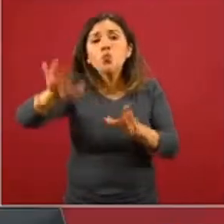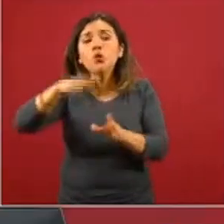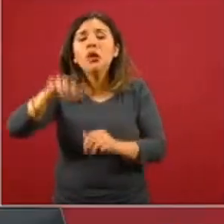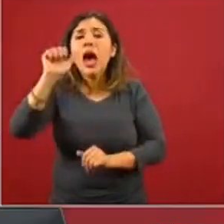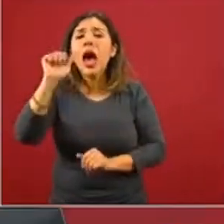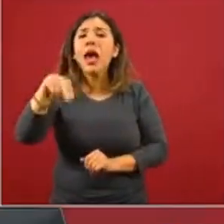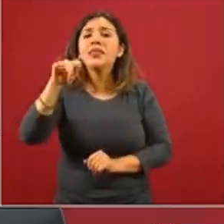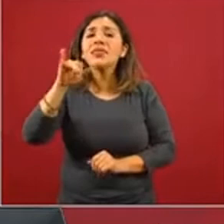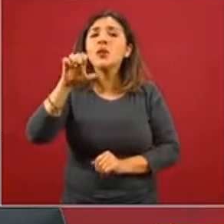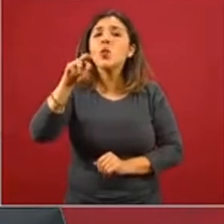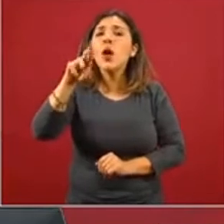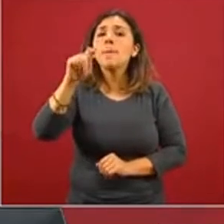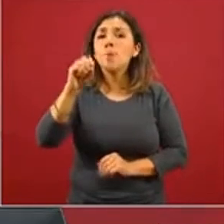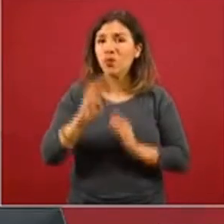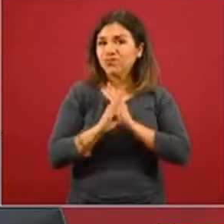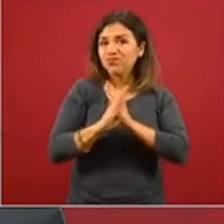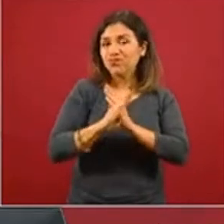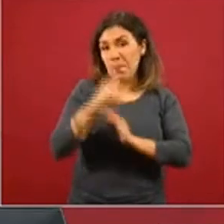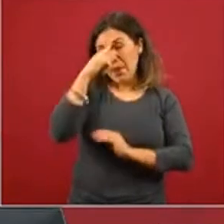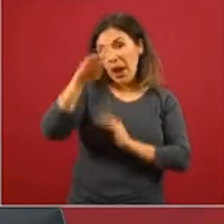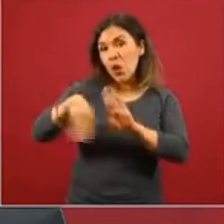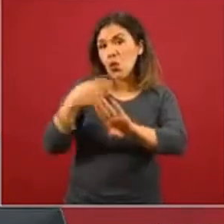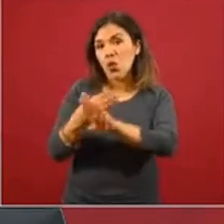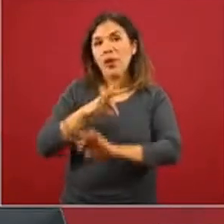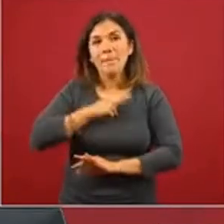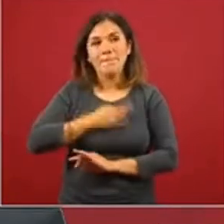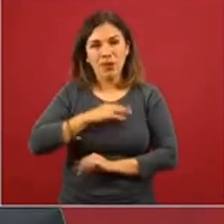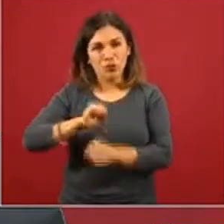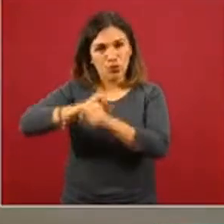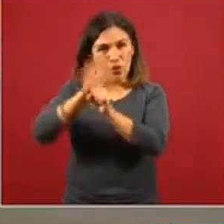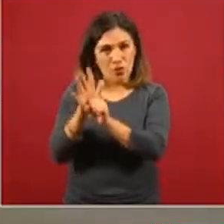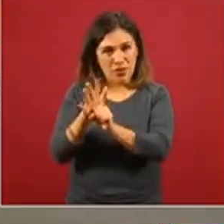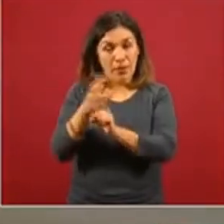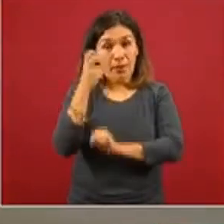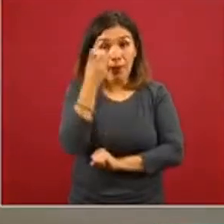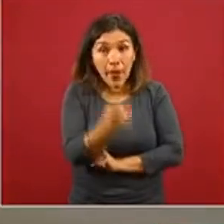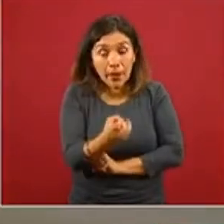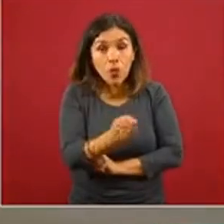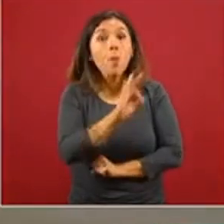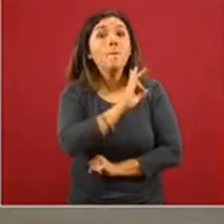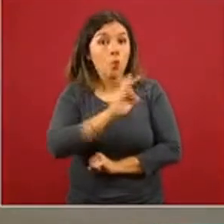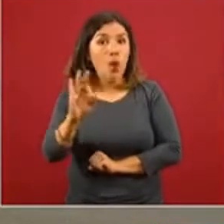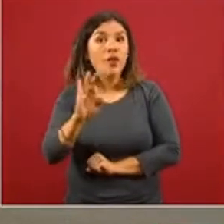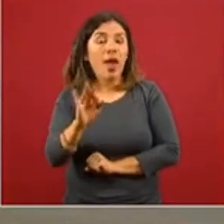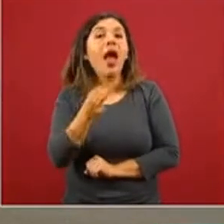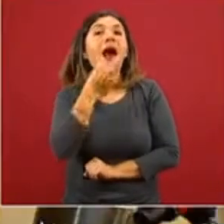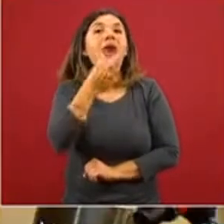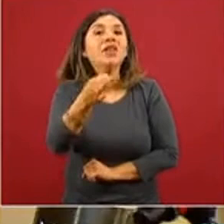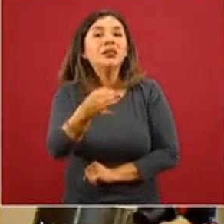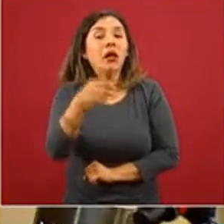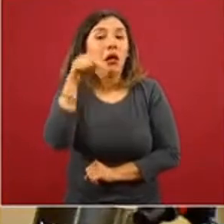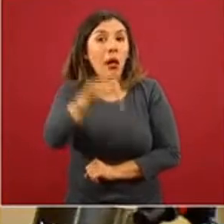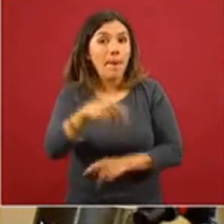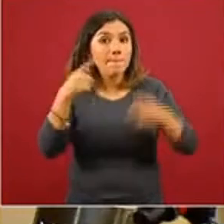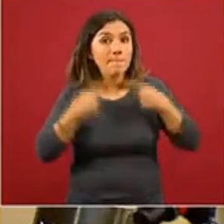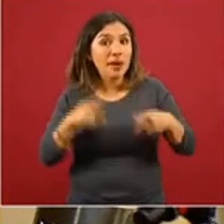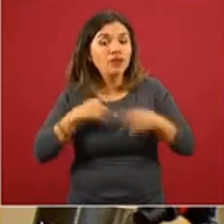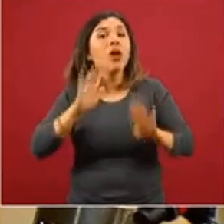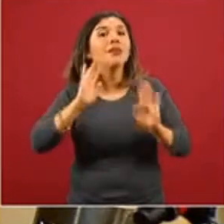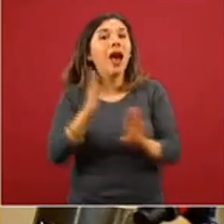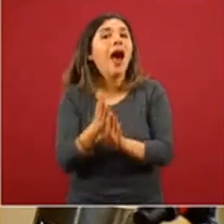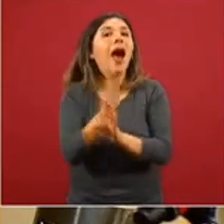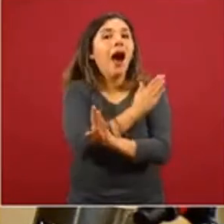anticuerpos contra el virus SARS-CoV-2 causante de COVID. Y eso puede ser una señal de que la persona